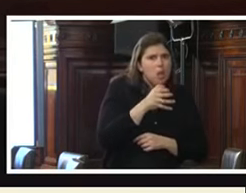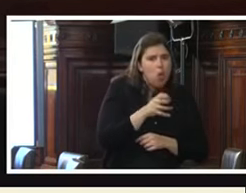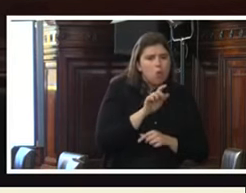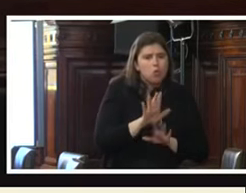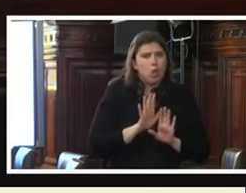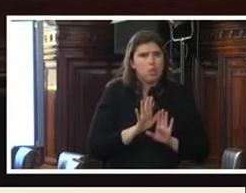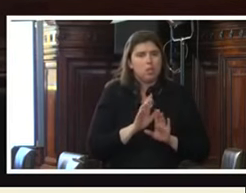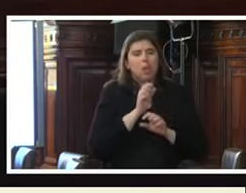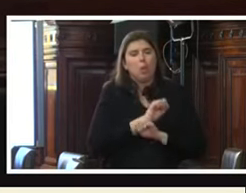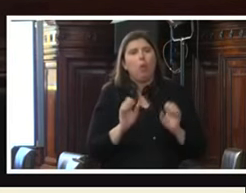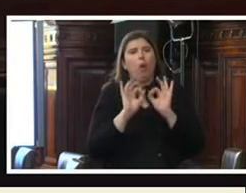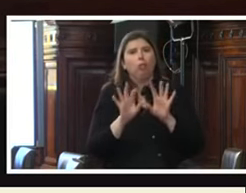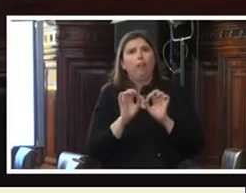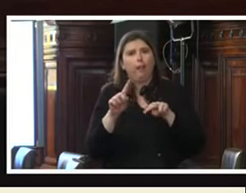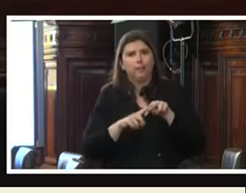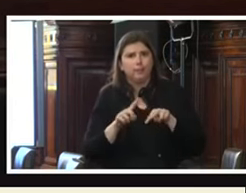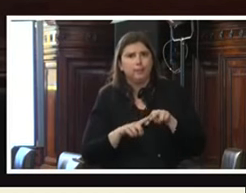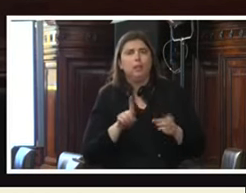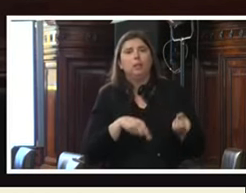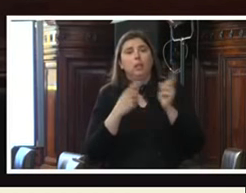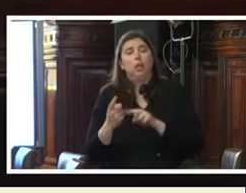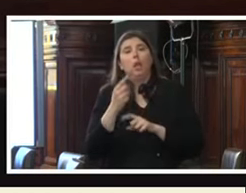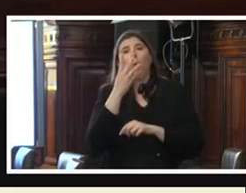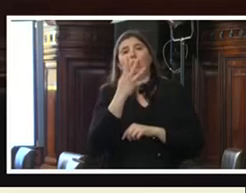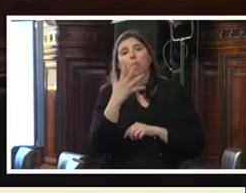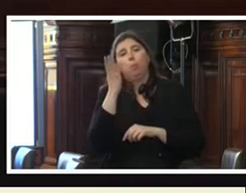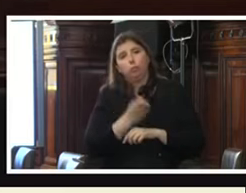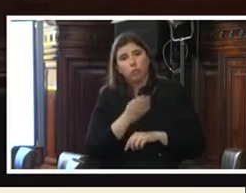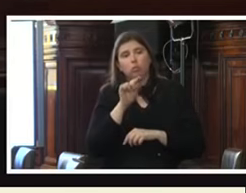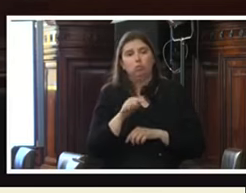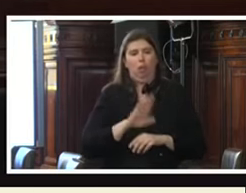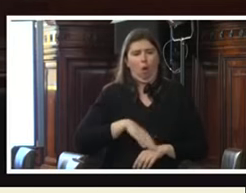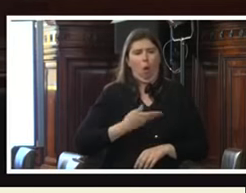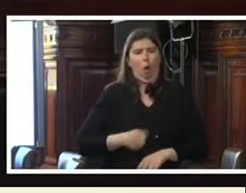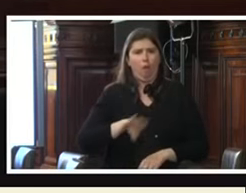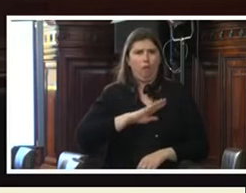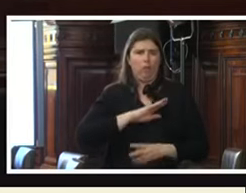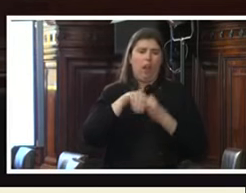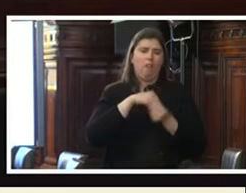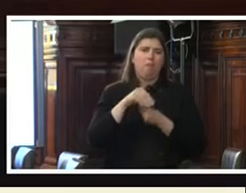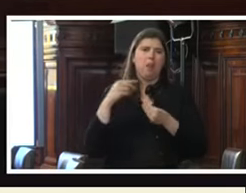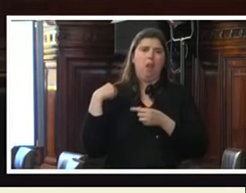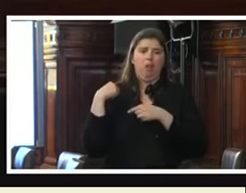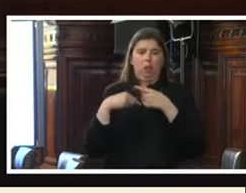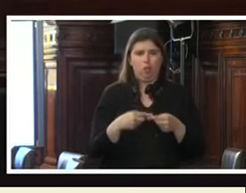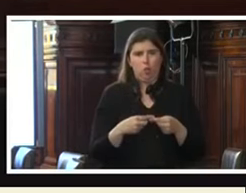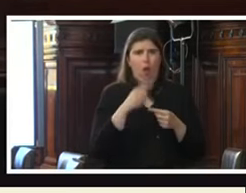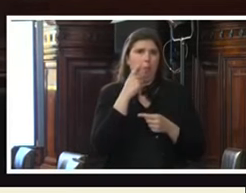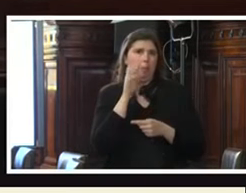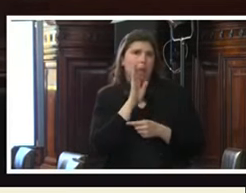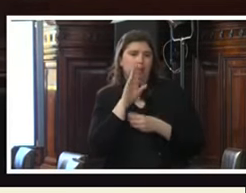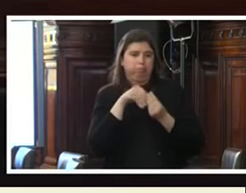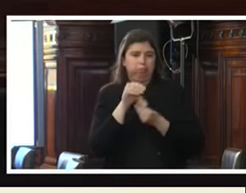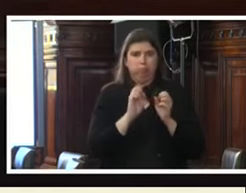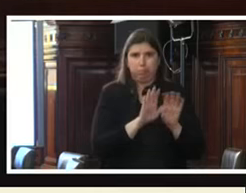de vih y el 45 por ciento considera que estas personas ofenden a la familia tradicional a esto se suma que el